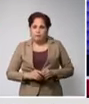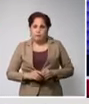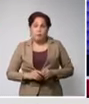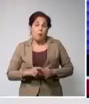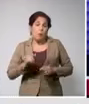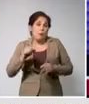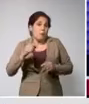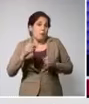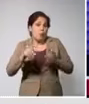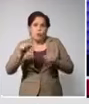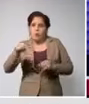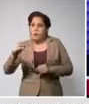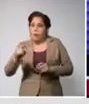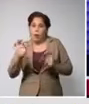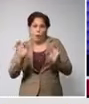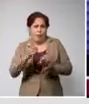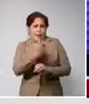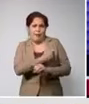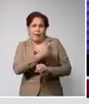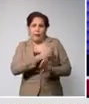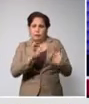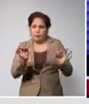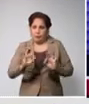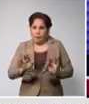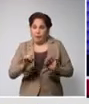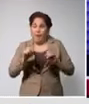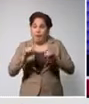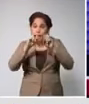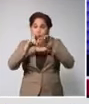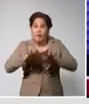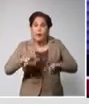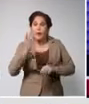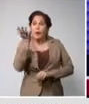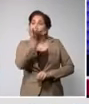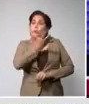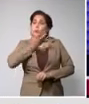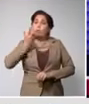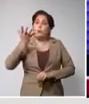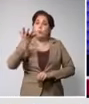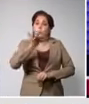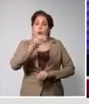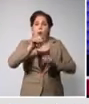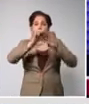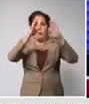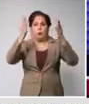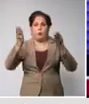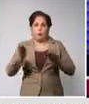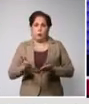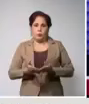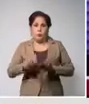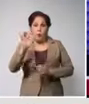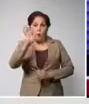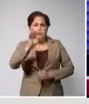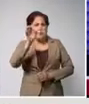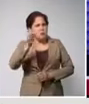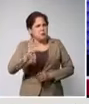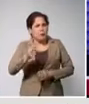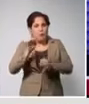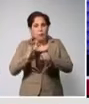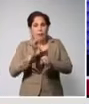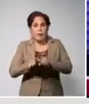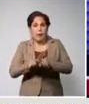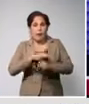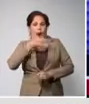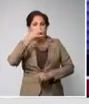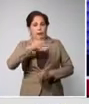millones las personas, mil. Entonces, realmente todavía los % que siempre desde un inicio se dejaron